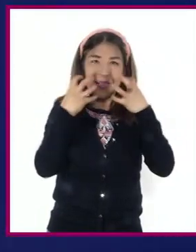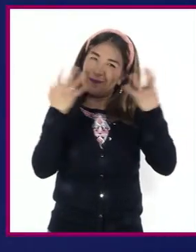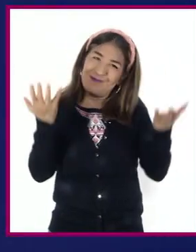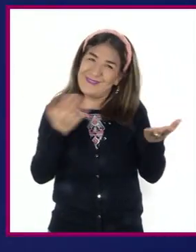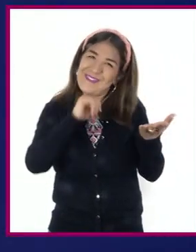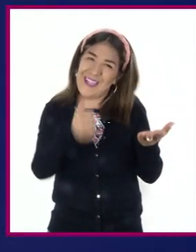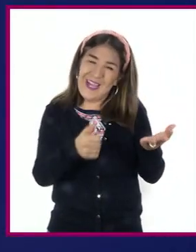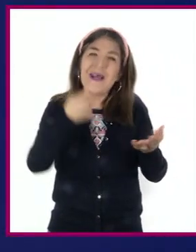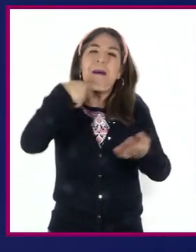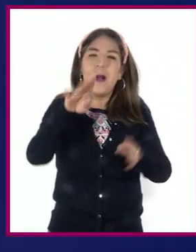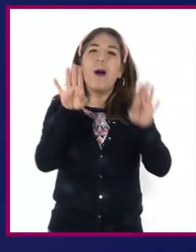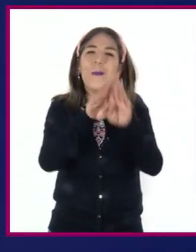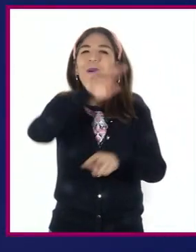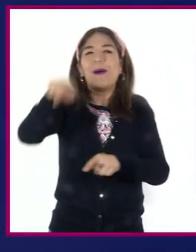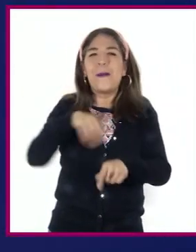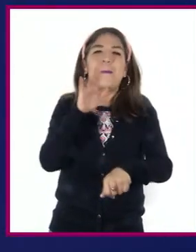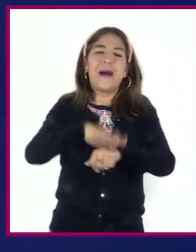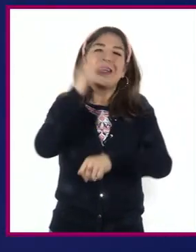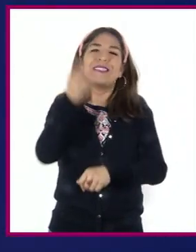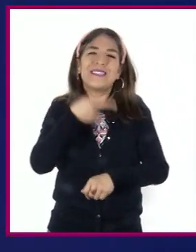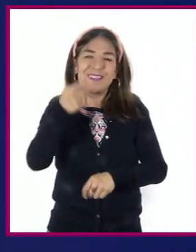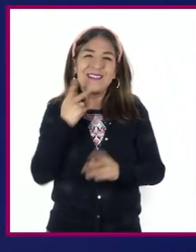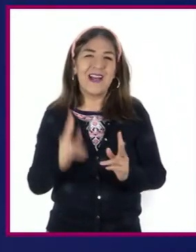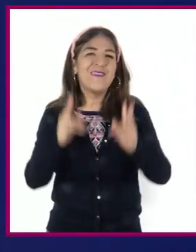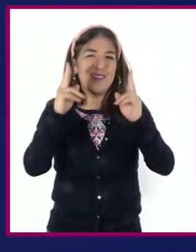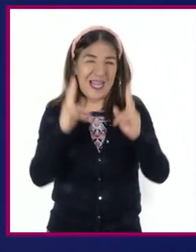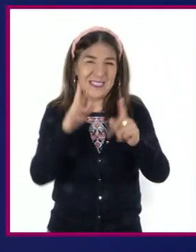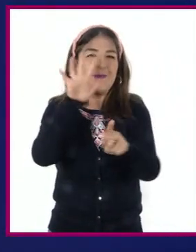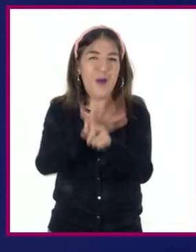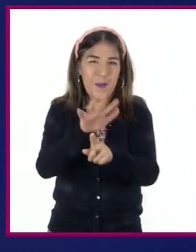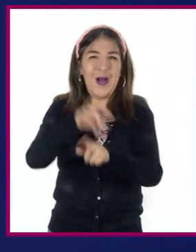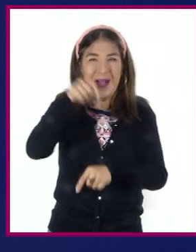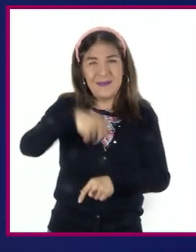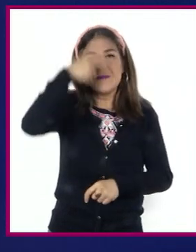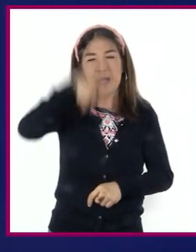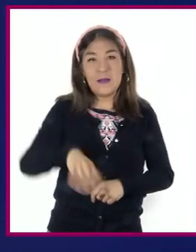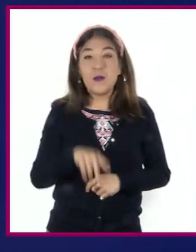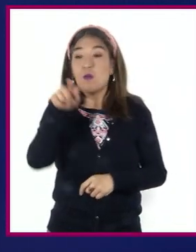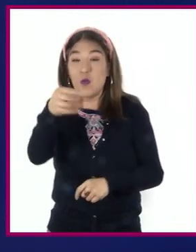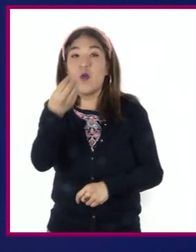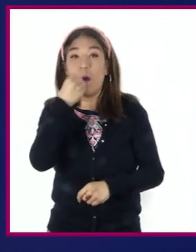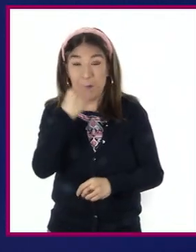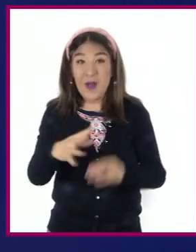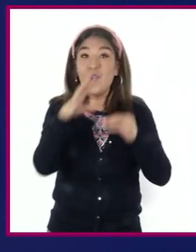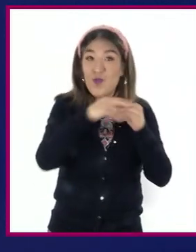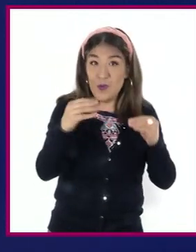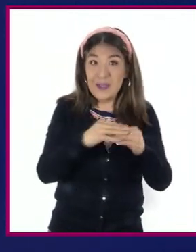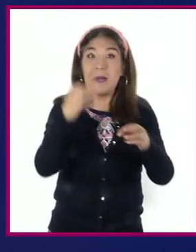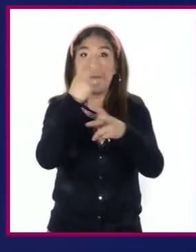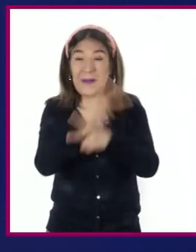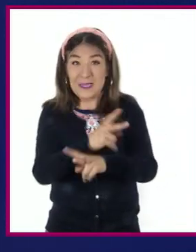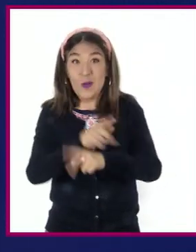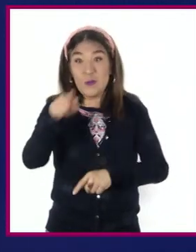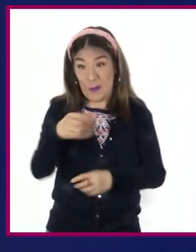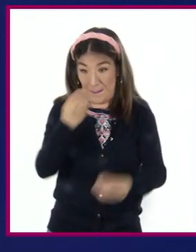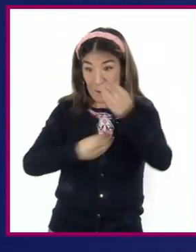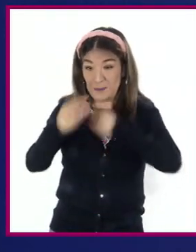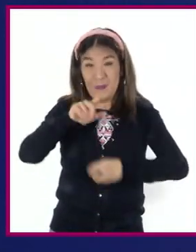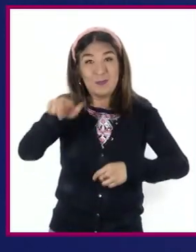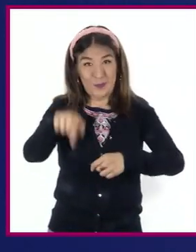cultivo la rosa blanca. ¿Puedes identificar las rimas? Sí, maestro.